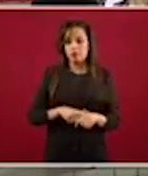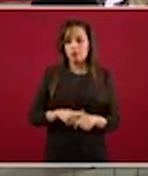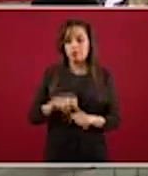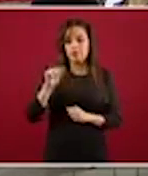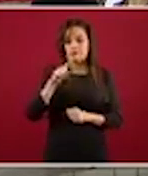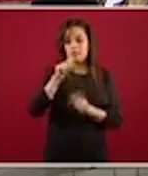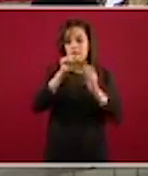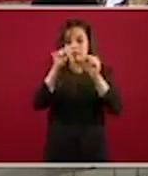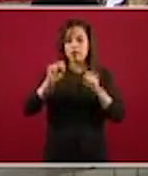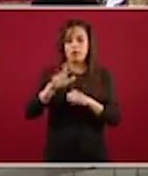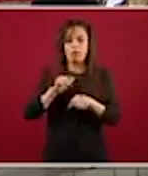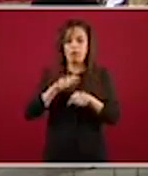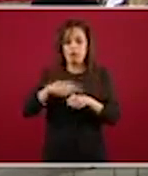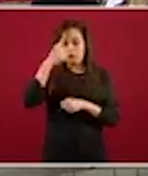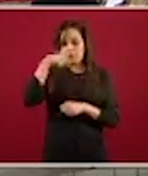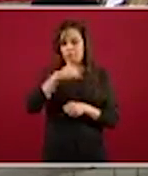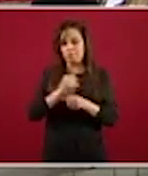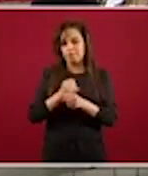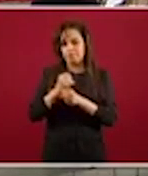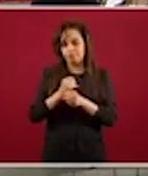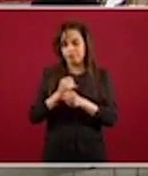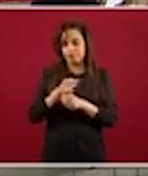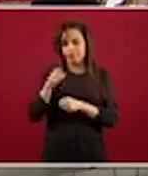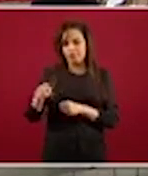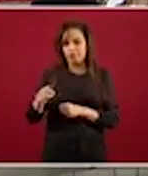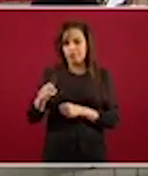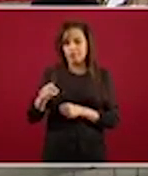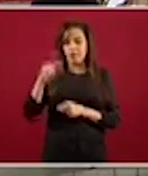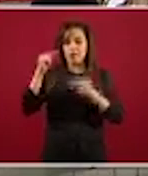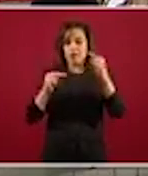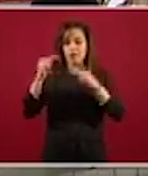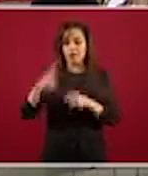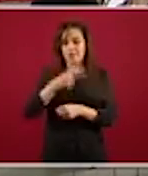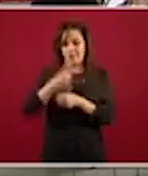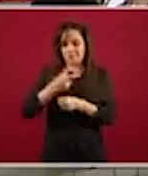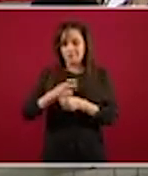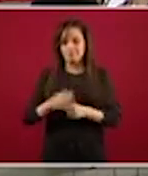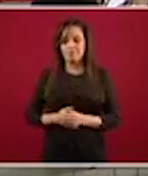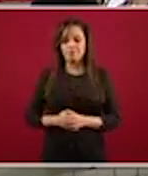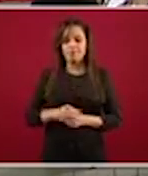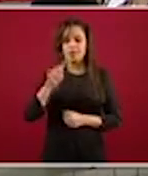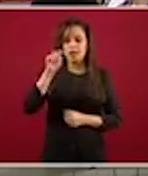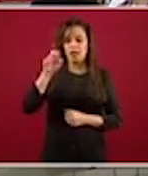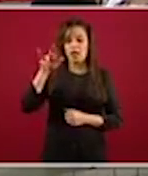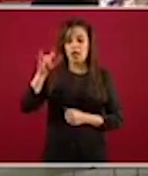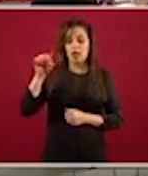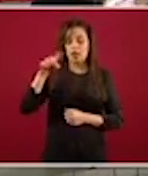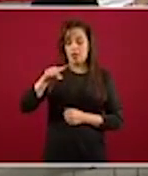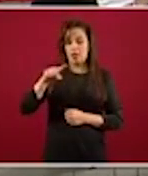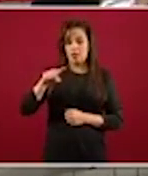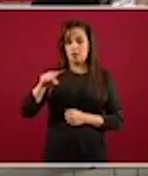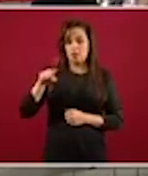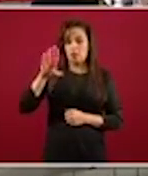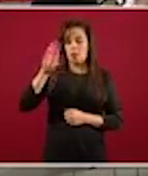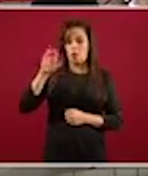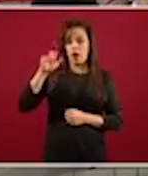Nivel 2. Recuerden su… El teniente Víctor Gómez Bocanegra, quien es…